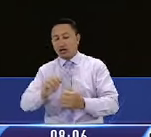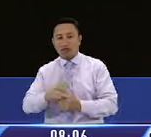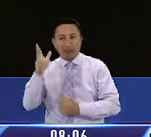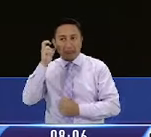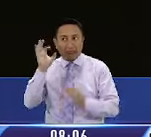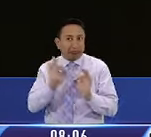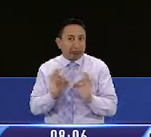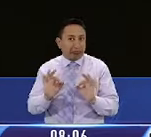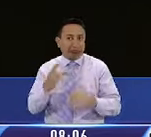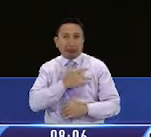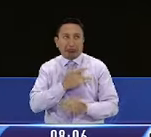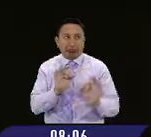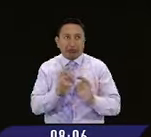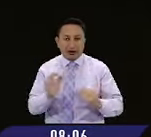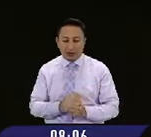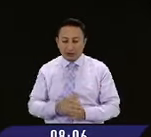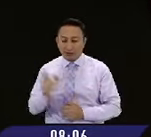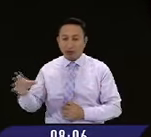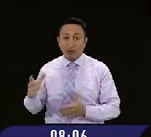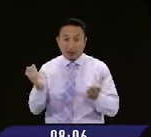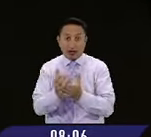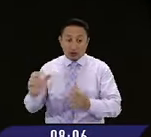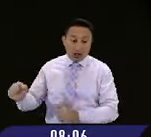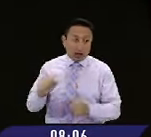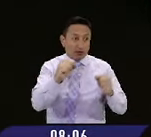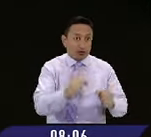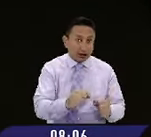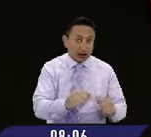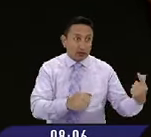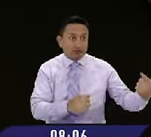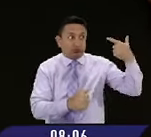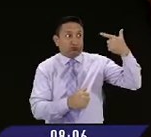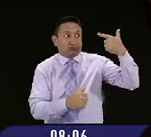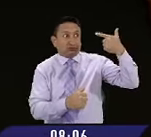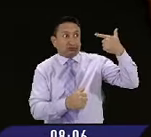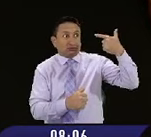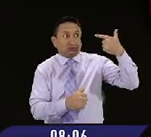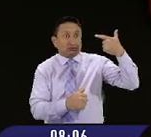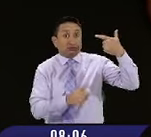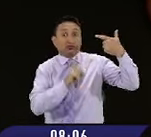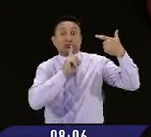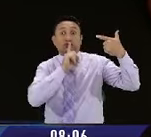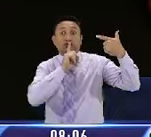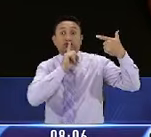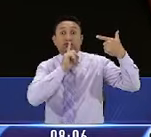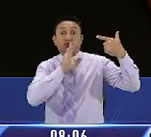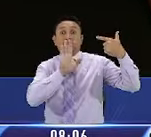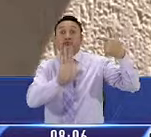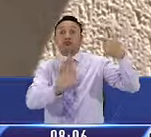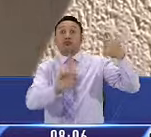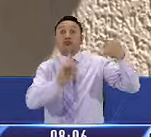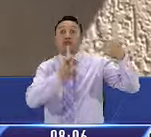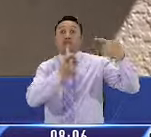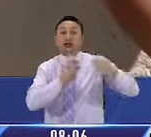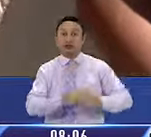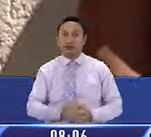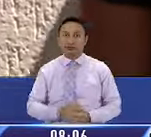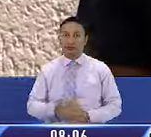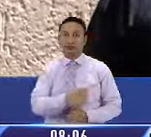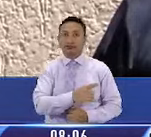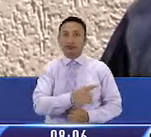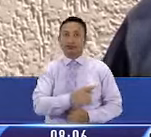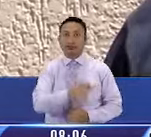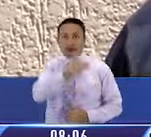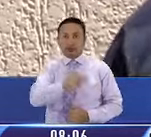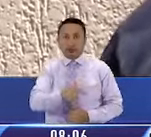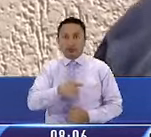sentí nada. Al rato que voy a botar la basura, el uno me sacó una pistola, me dijo que no haga bulla, nada. No les importó a los